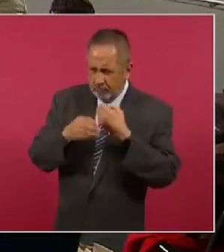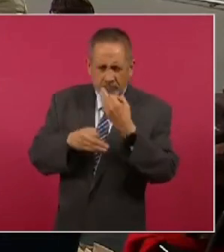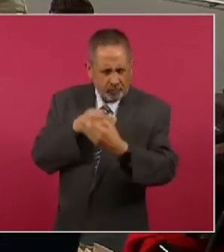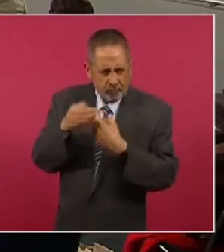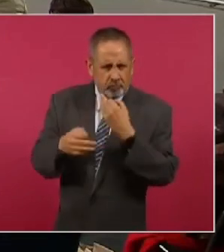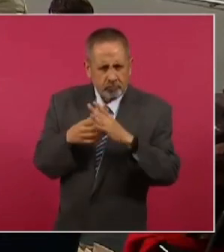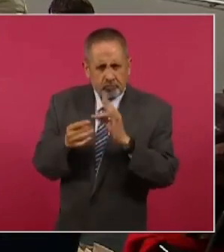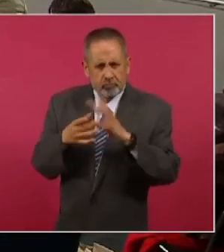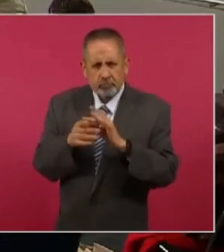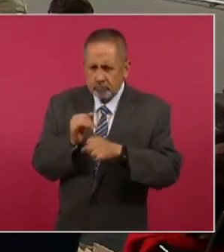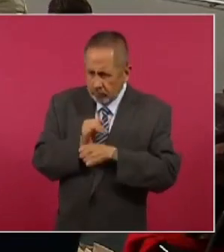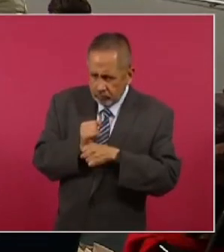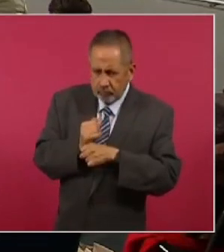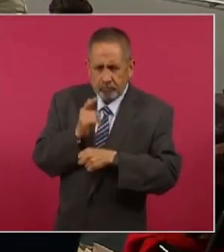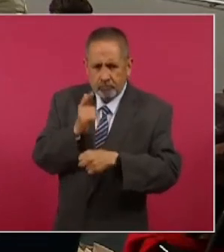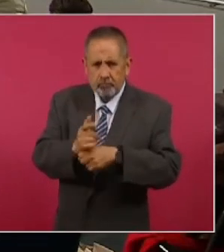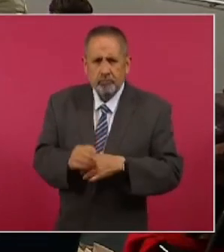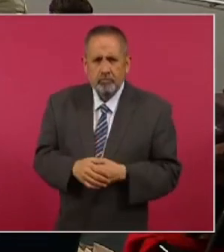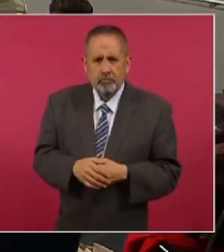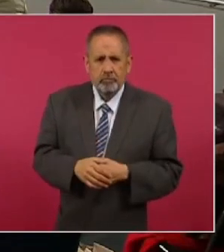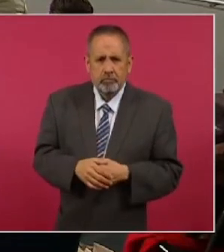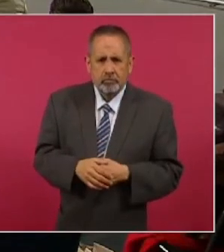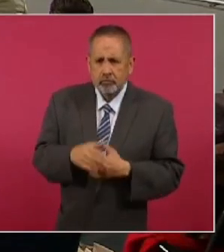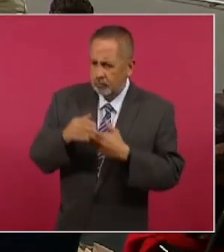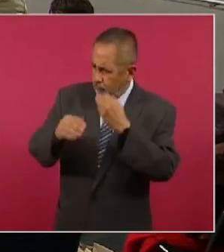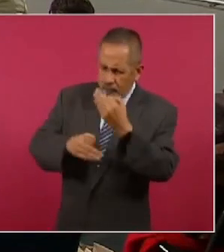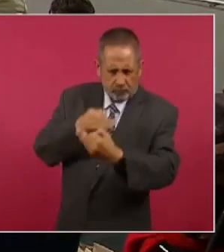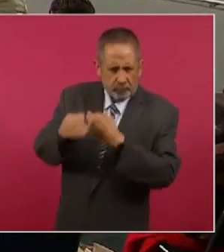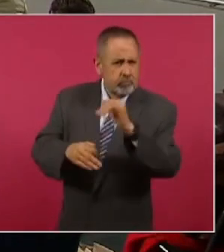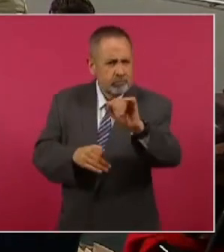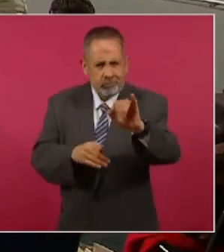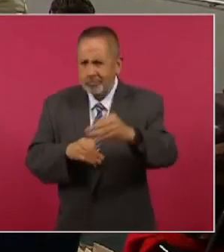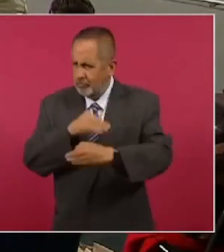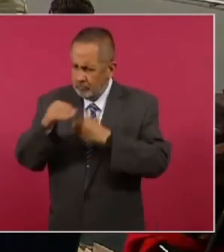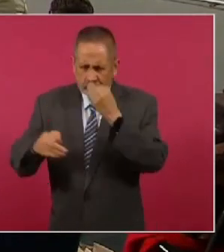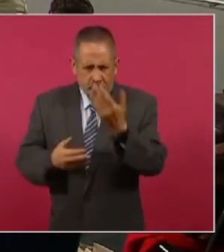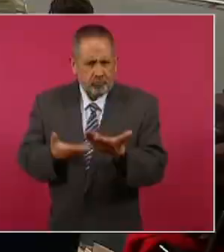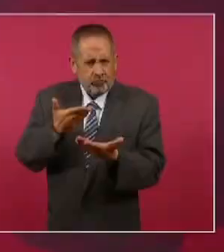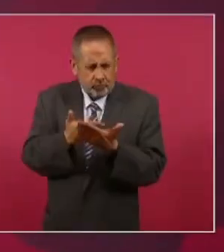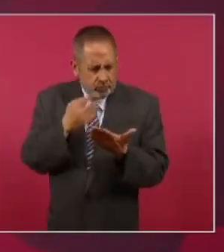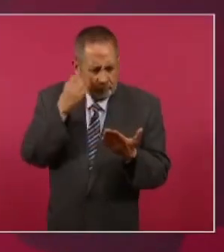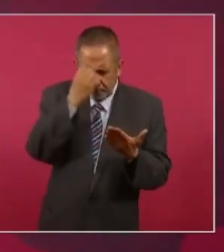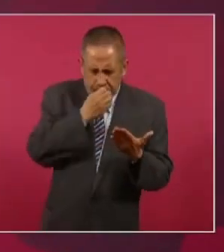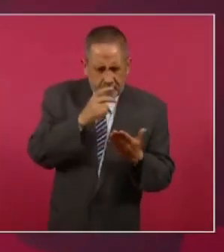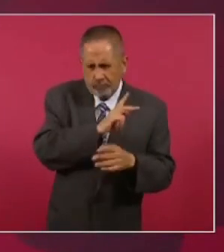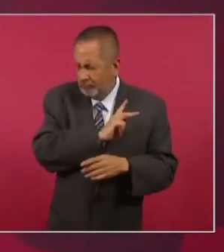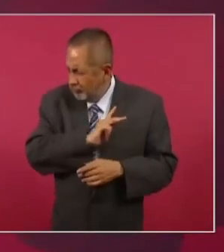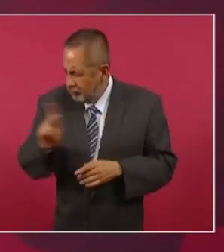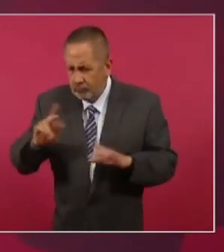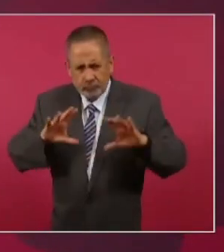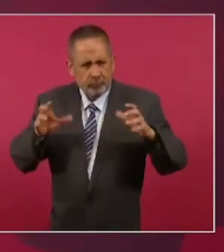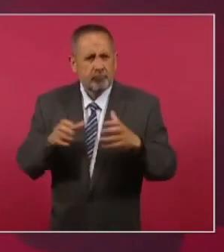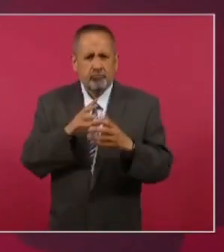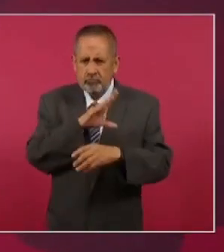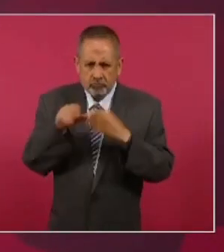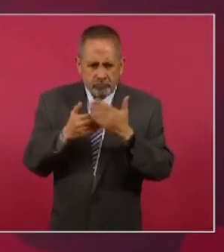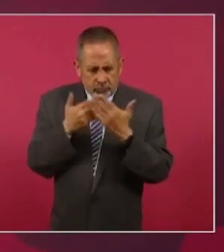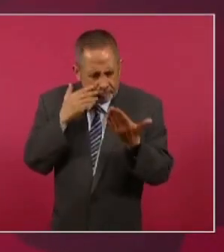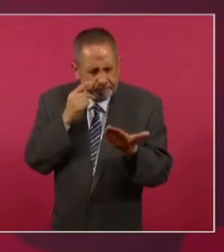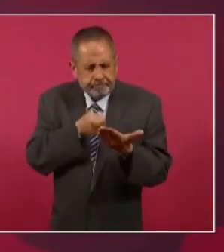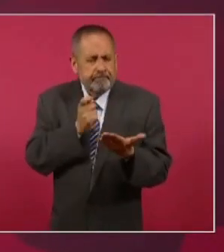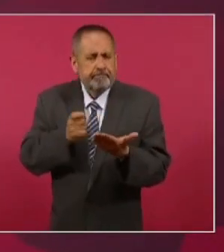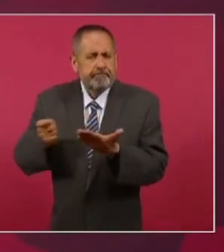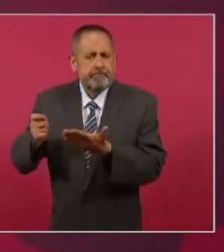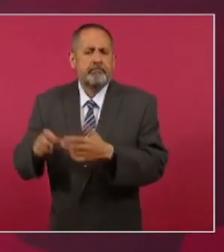y se se investigan y se castigan todos casos que se presentan todos todos todos todos todos o sea